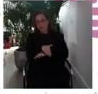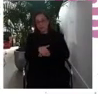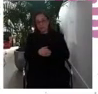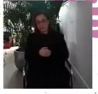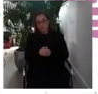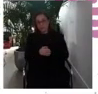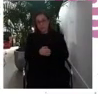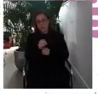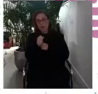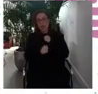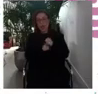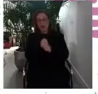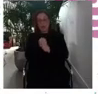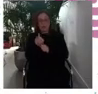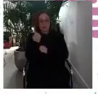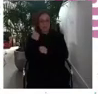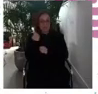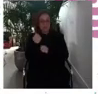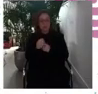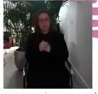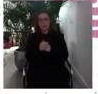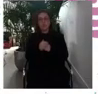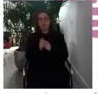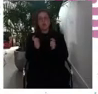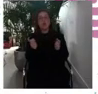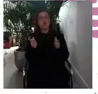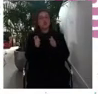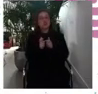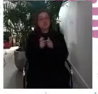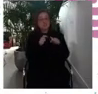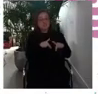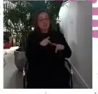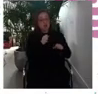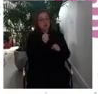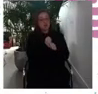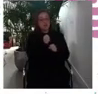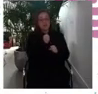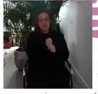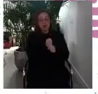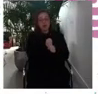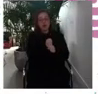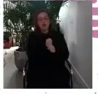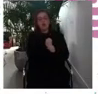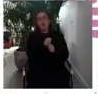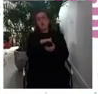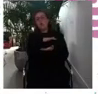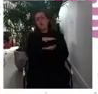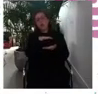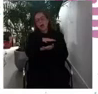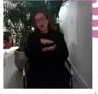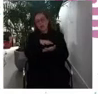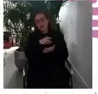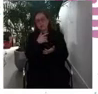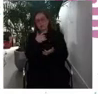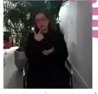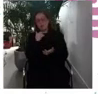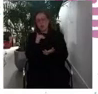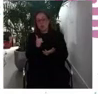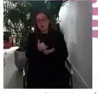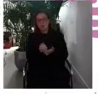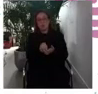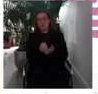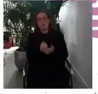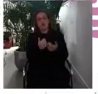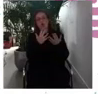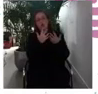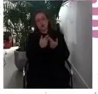Durante el 2023 y a través de ellas, el Consejo ha trabajado en distintos espacios tales como organización de